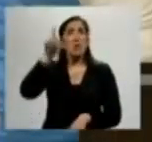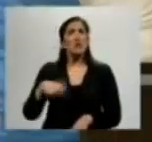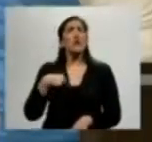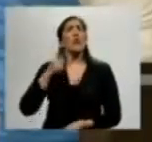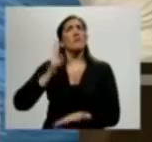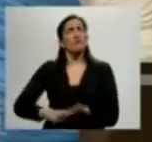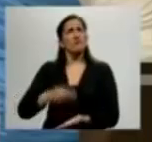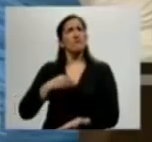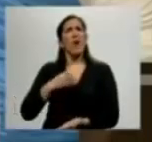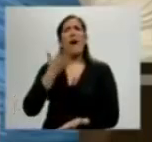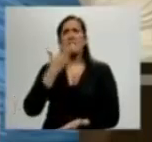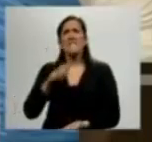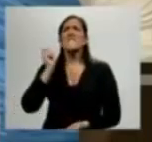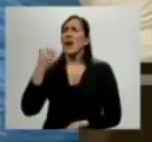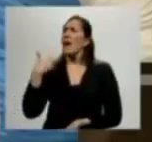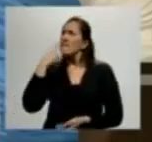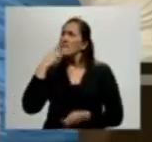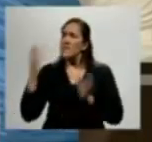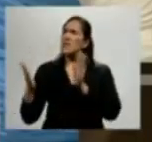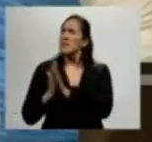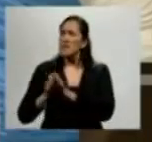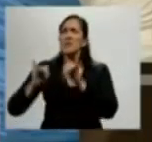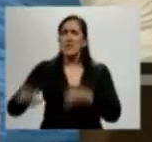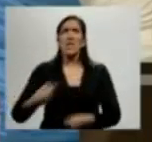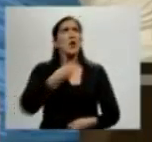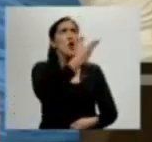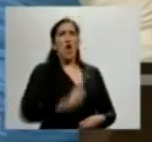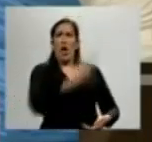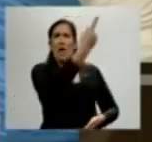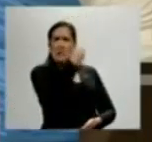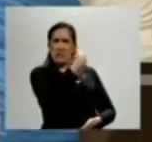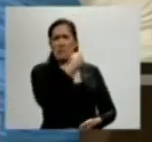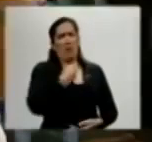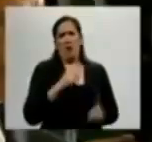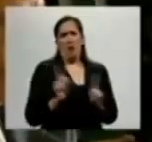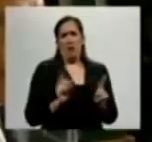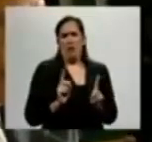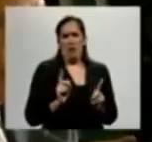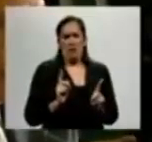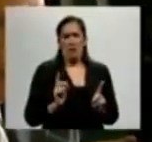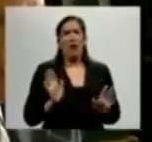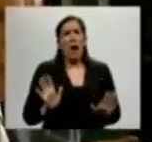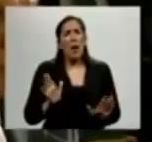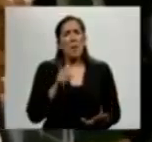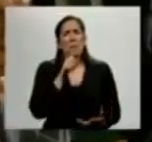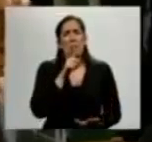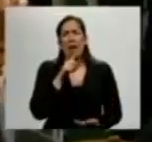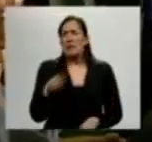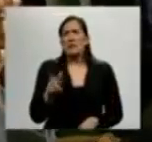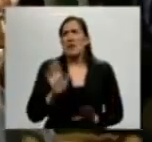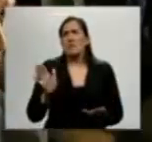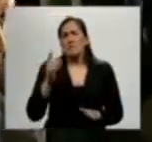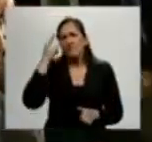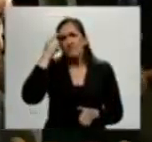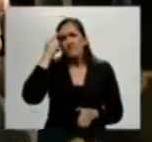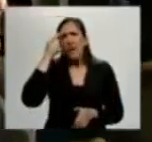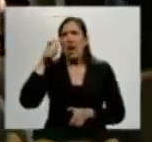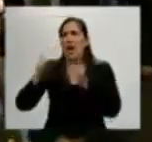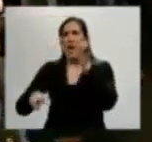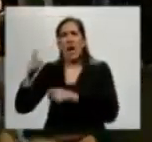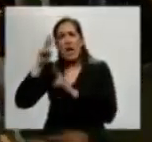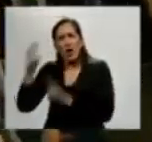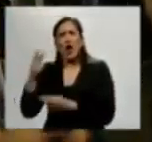ganas de vivir y no con quien el Estado le impone que tenga que vivir. Me parece que esto es una cuestión tan elemental y personal